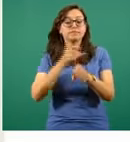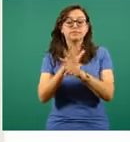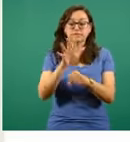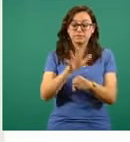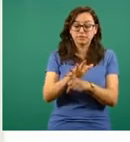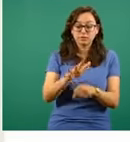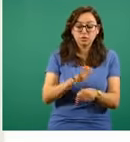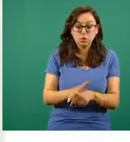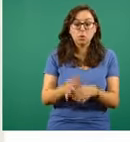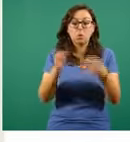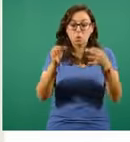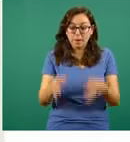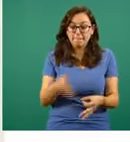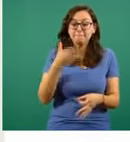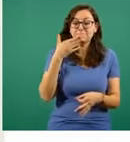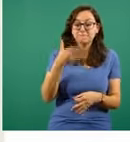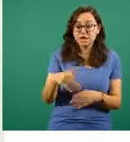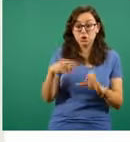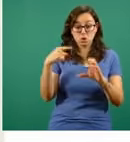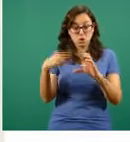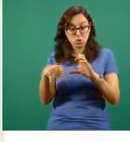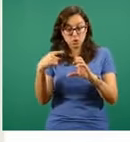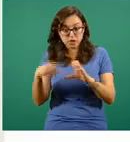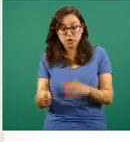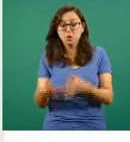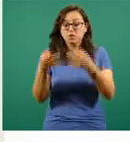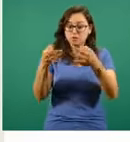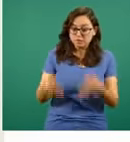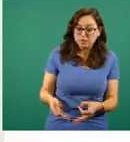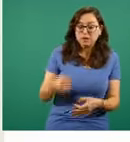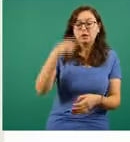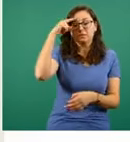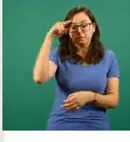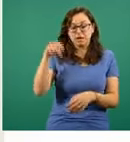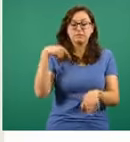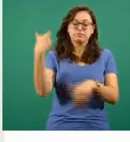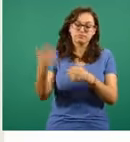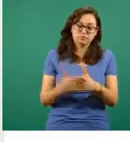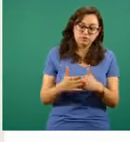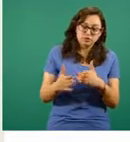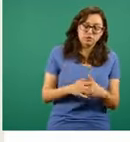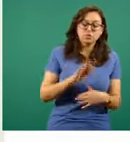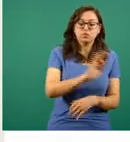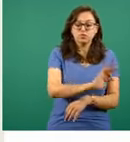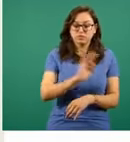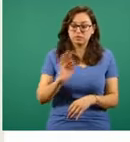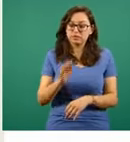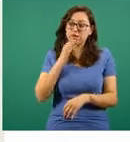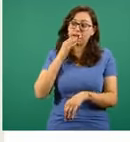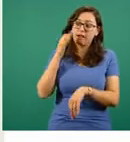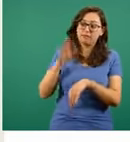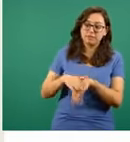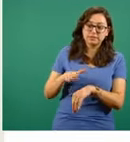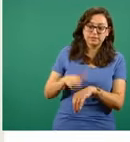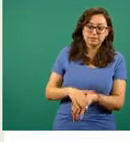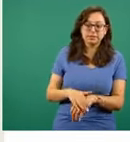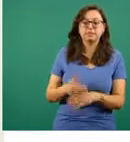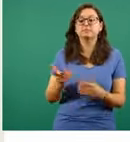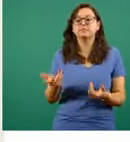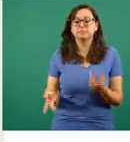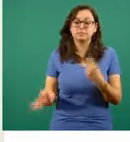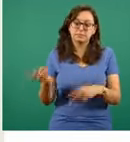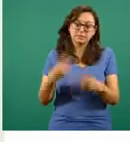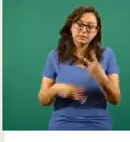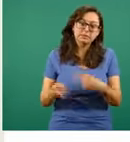lo tengan un correo electrónico, para entonces en momento posterior poder entrar en comunicación y entonces ya